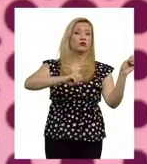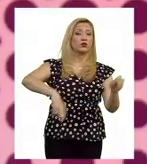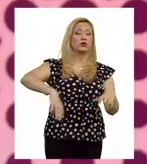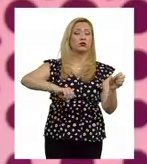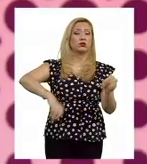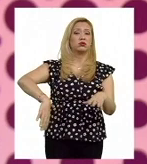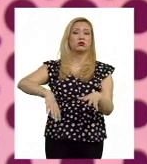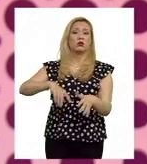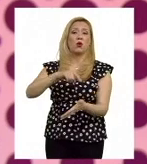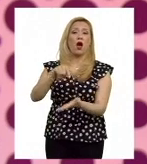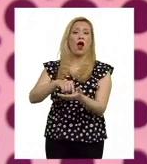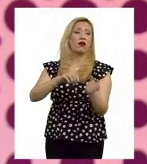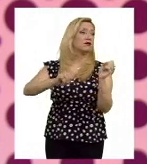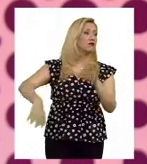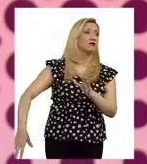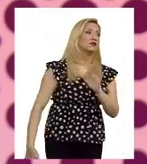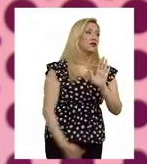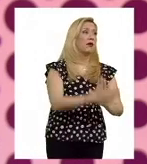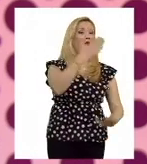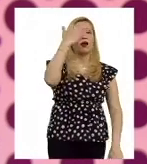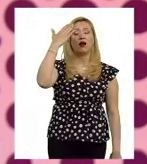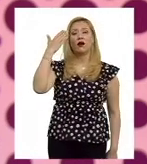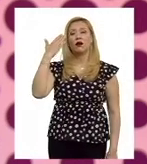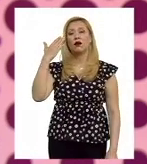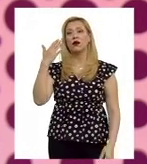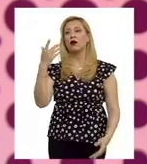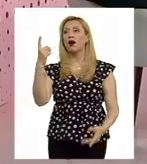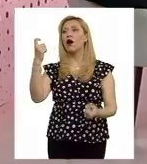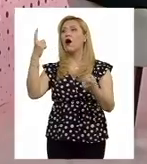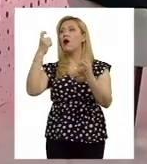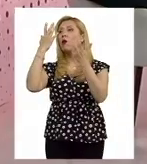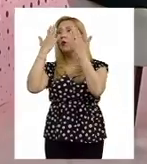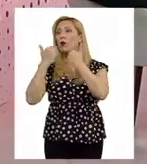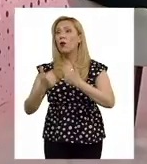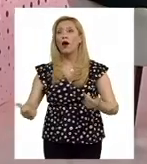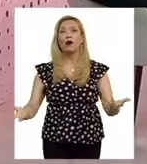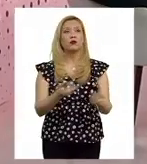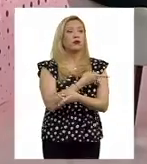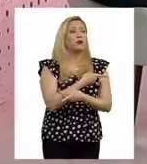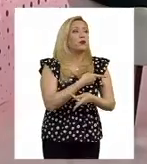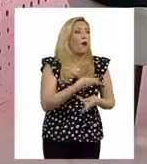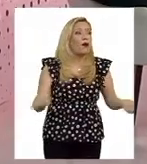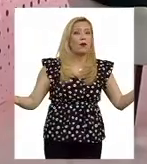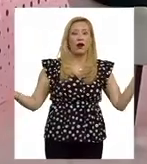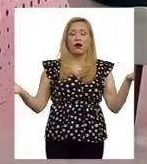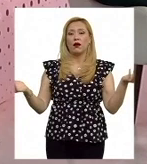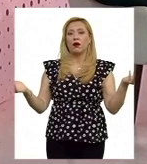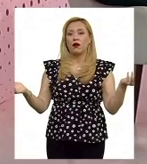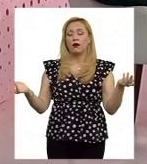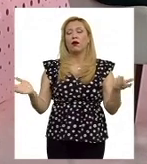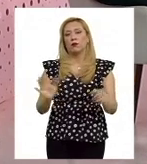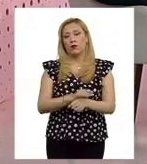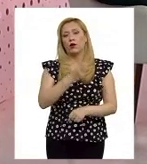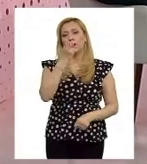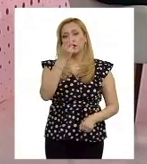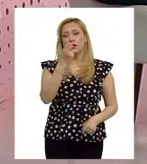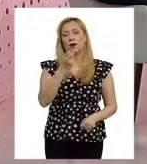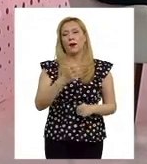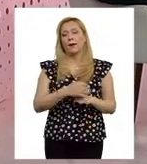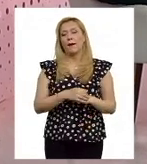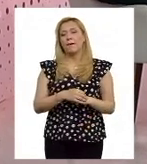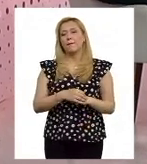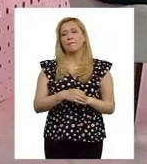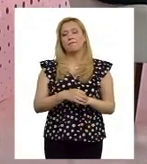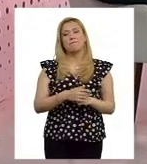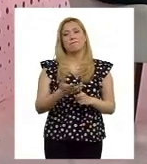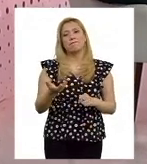razones medioambientales. Entonces, hay una interrelación y los estados receptores, obviamente, no van a